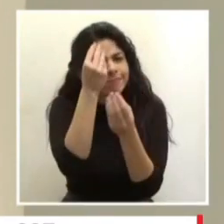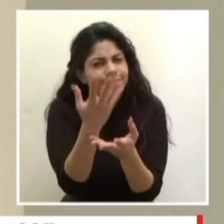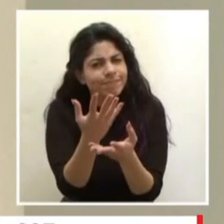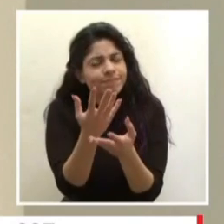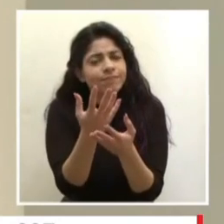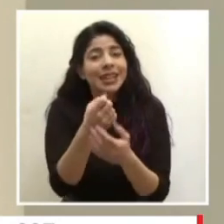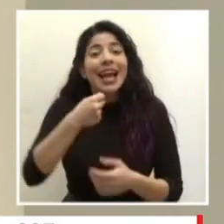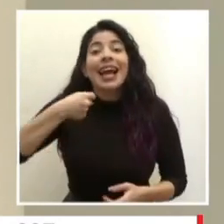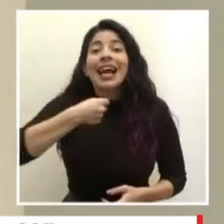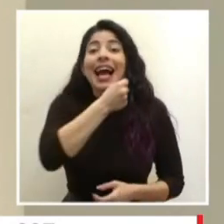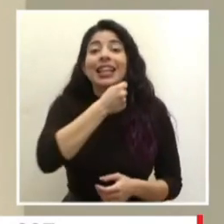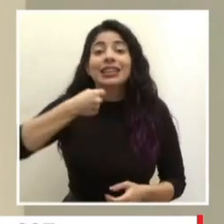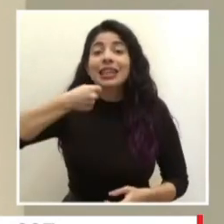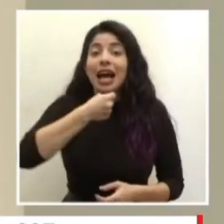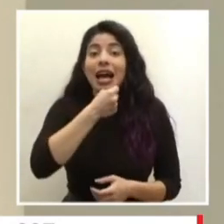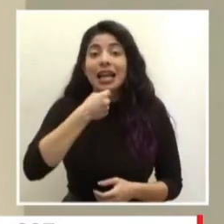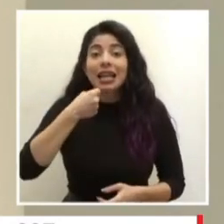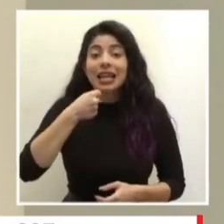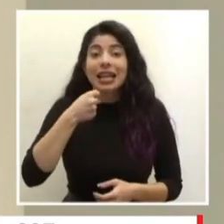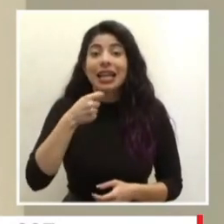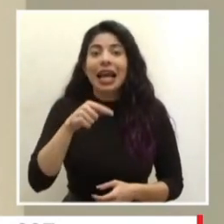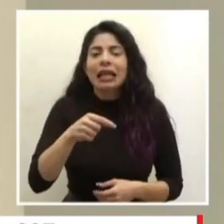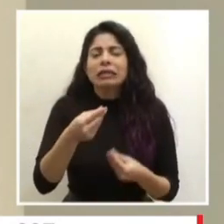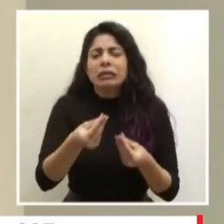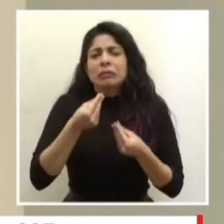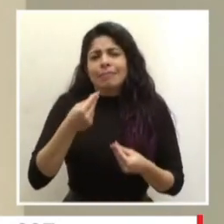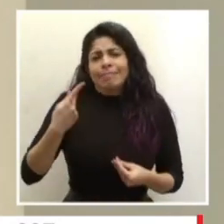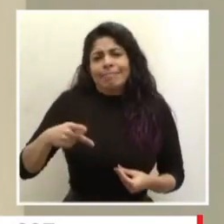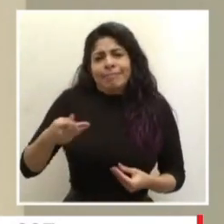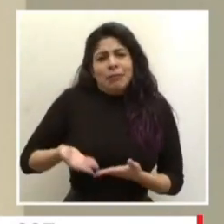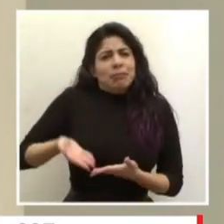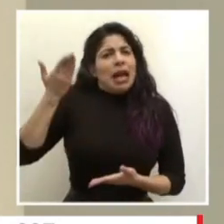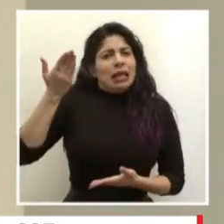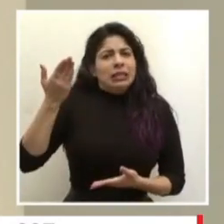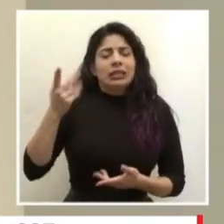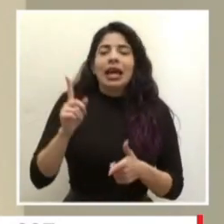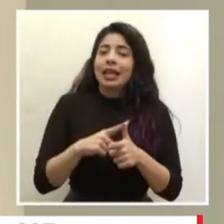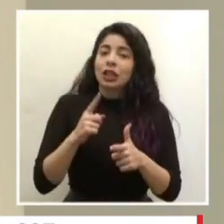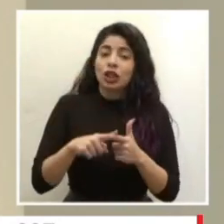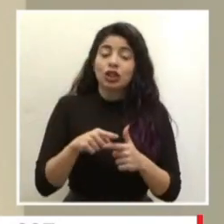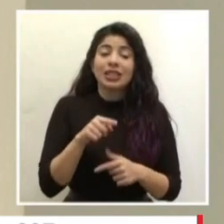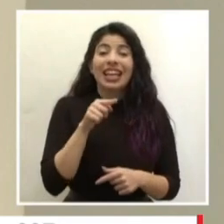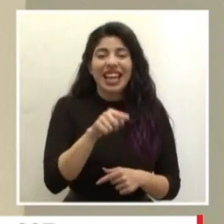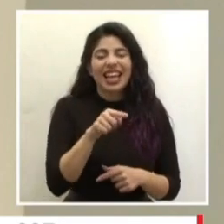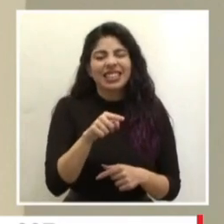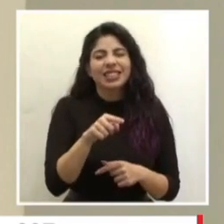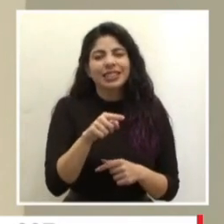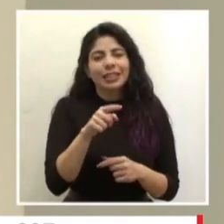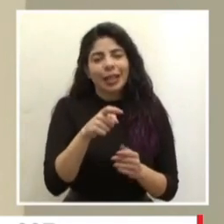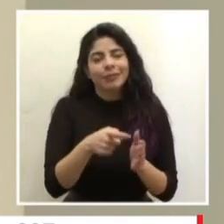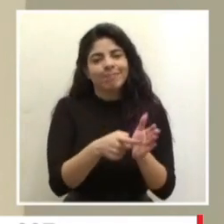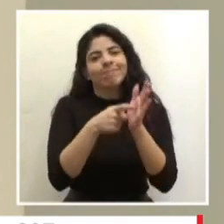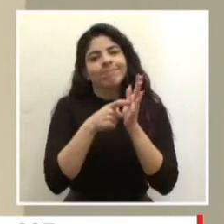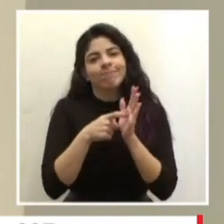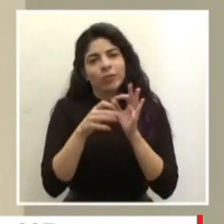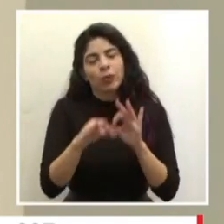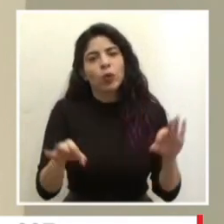el canto, el cántico, eso expone, aumenta el riesgo, entonces es una de las condiciones importantes